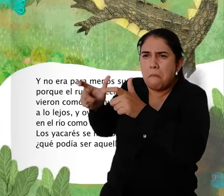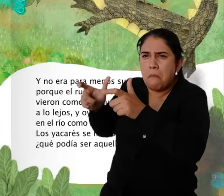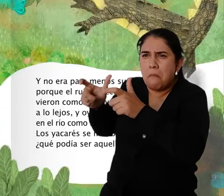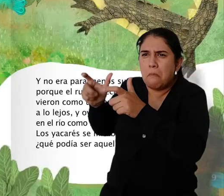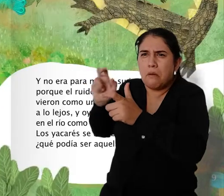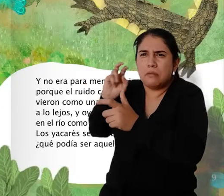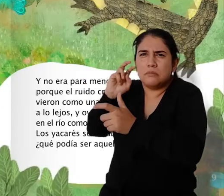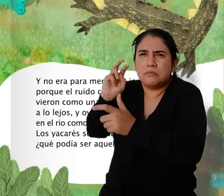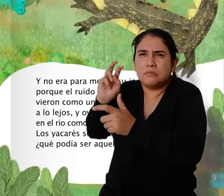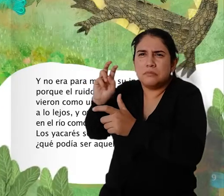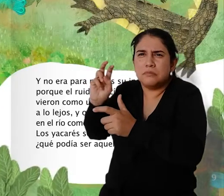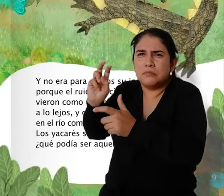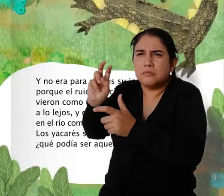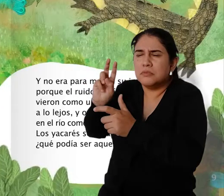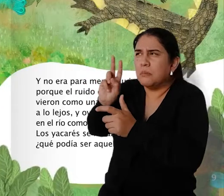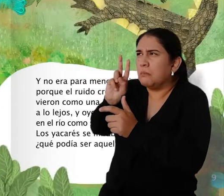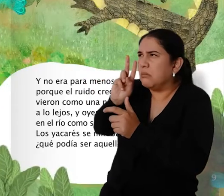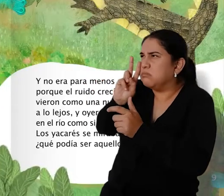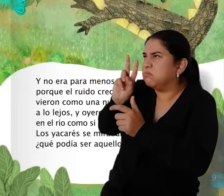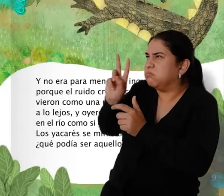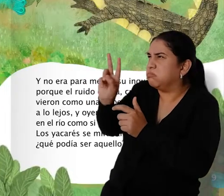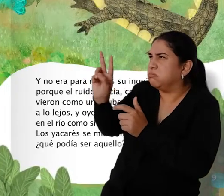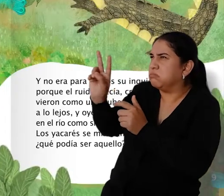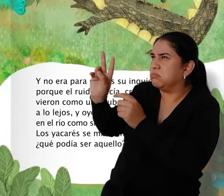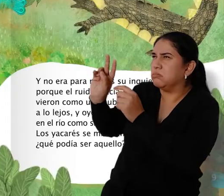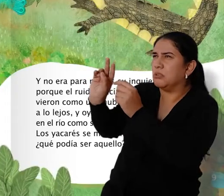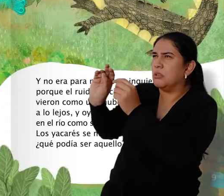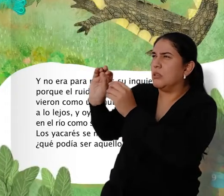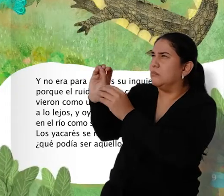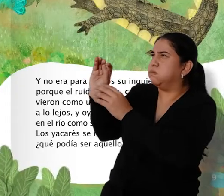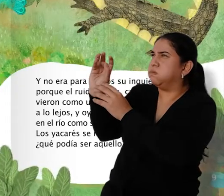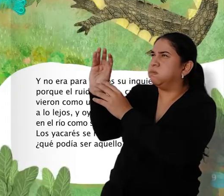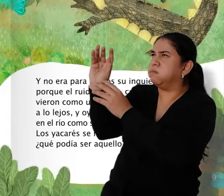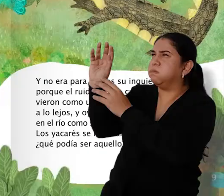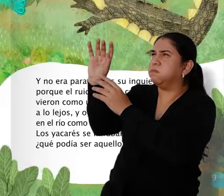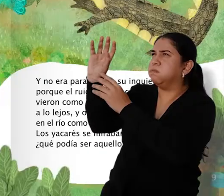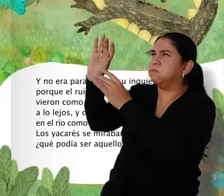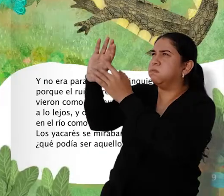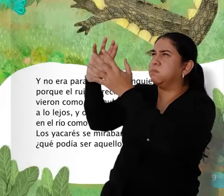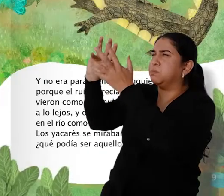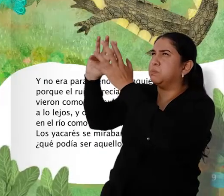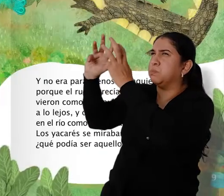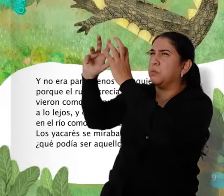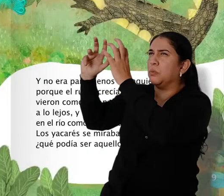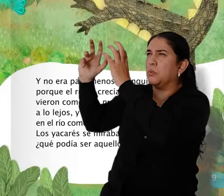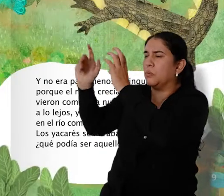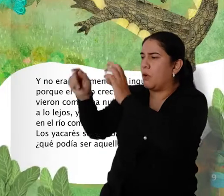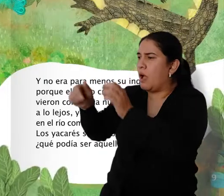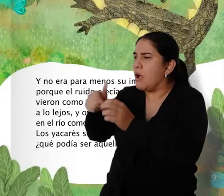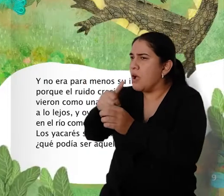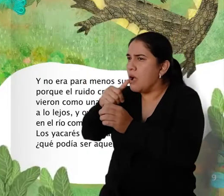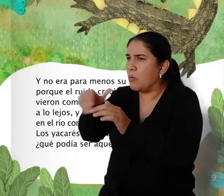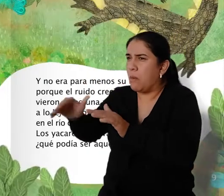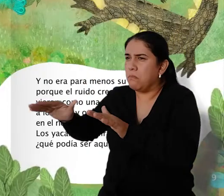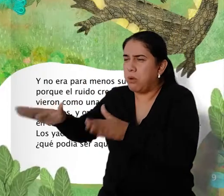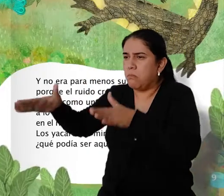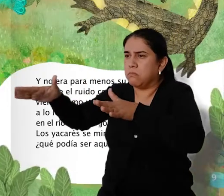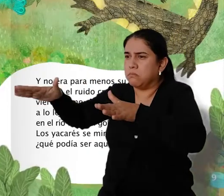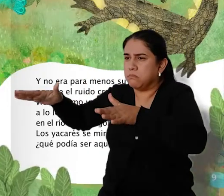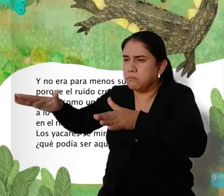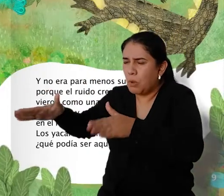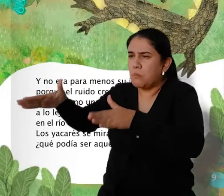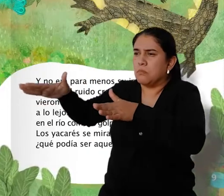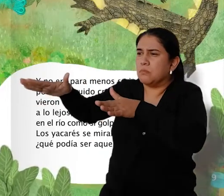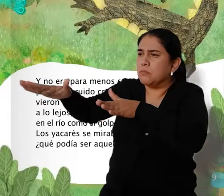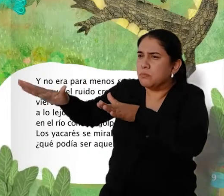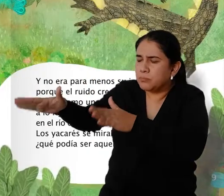Pronto vieron como una nubecita de humo a lo lejos y oyeron un ruido de chas, chas en el río, como si golpearan el